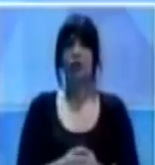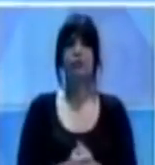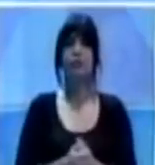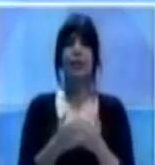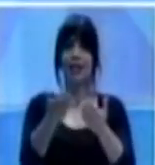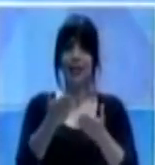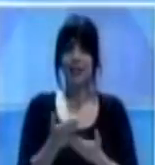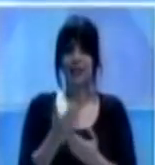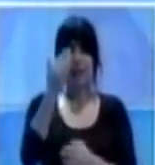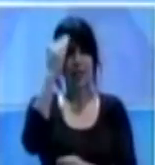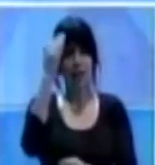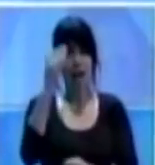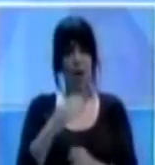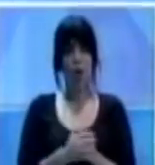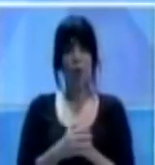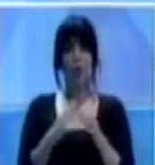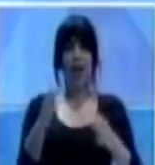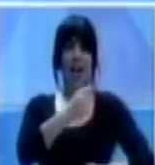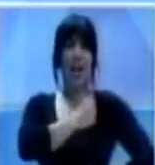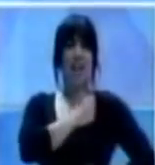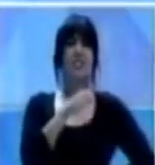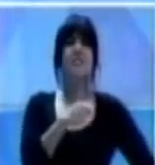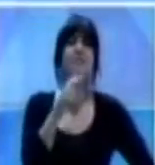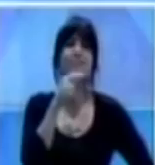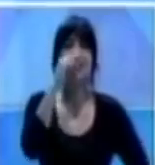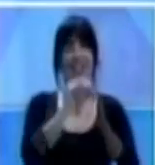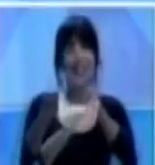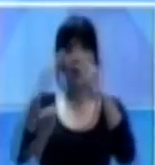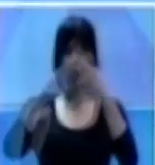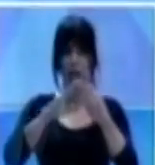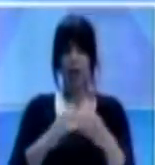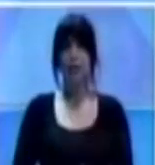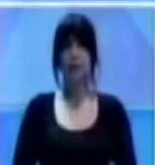reciben y saludan un ejército de niñas y niños sonrientes.